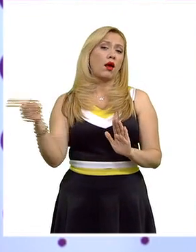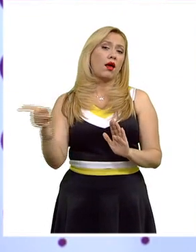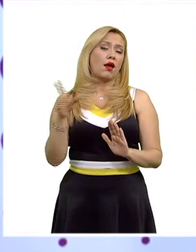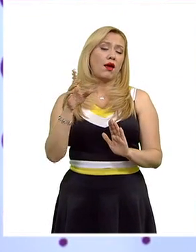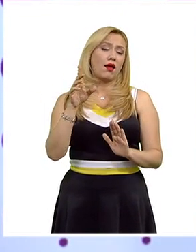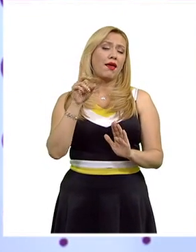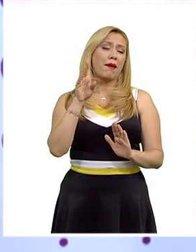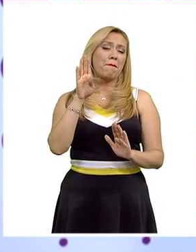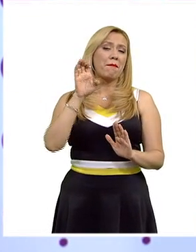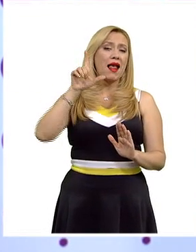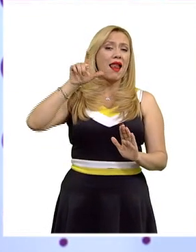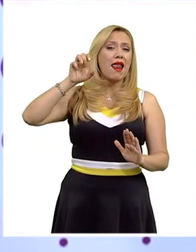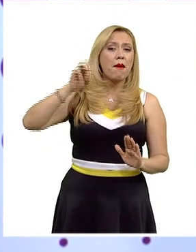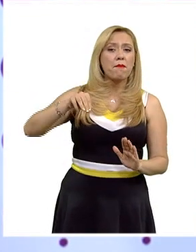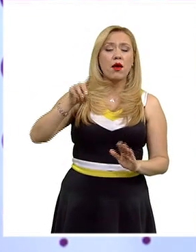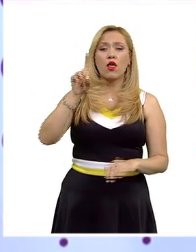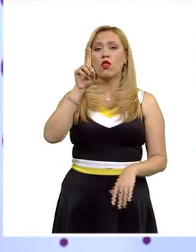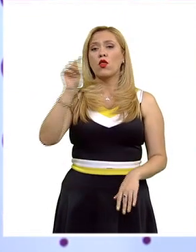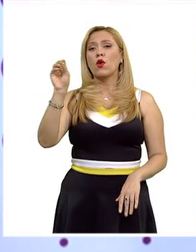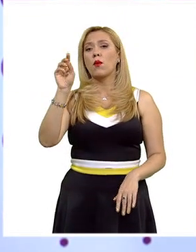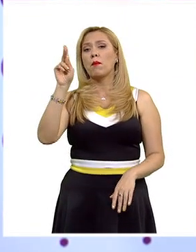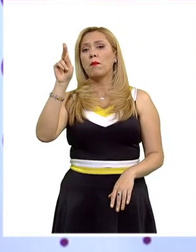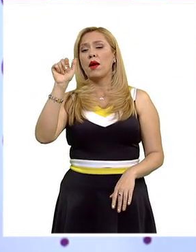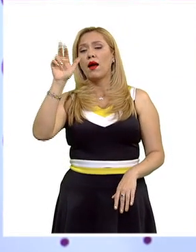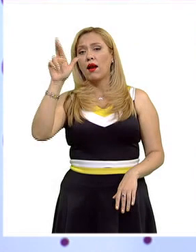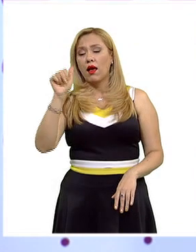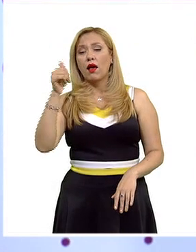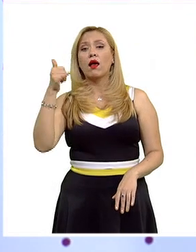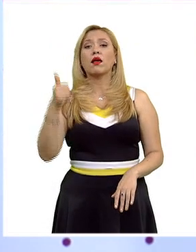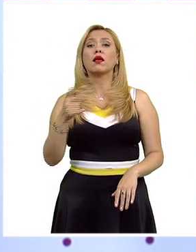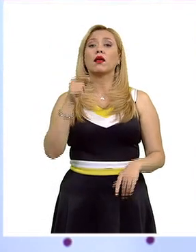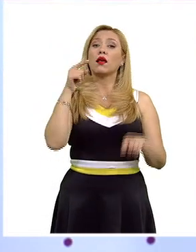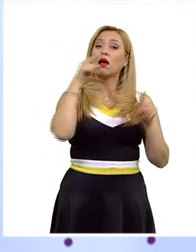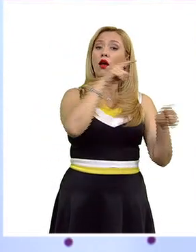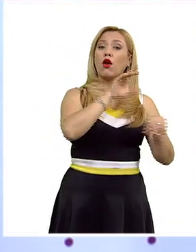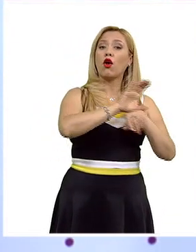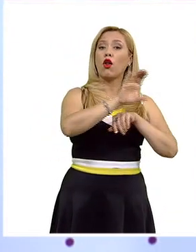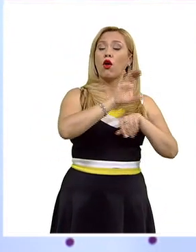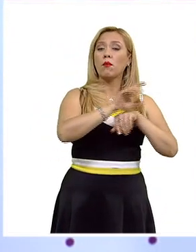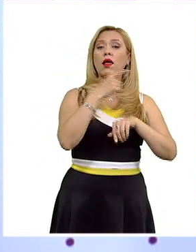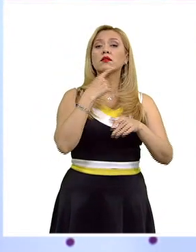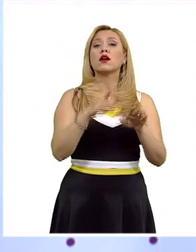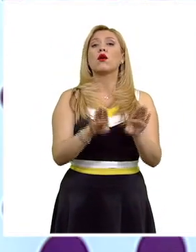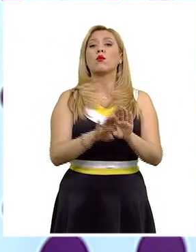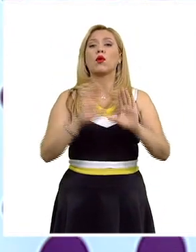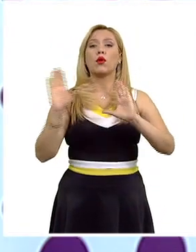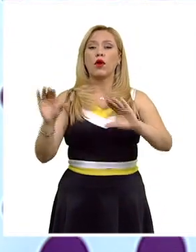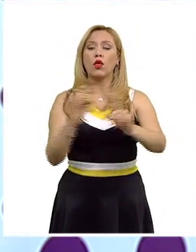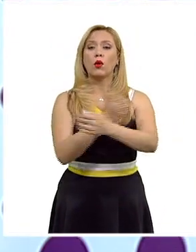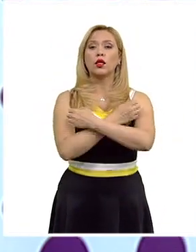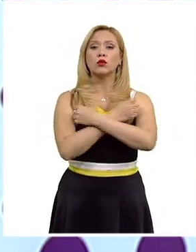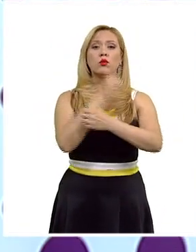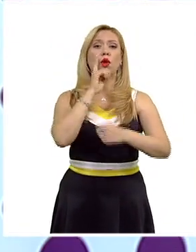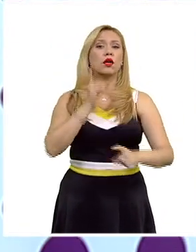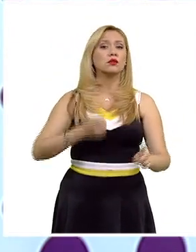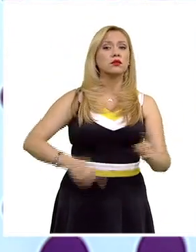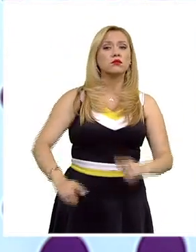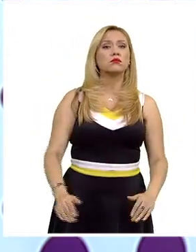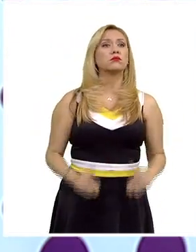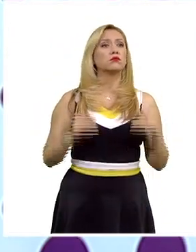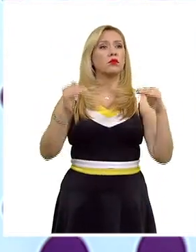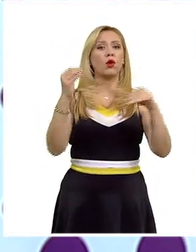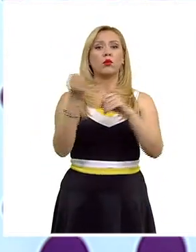también habla de la educación, de la violencia contra las mujeres y un ámbito que, bueno, ahí me compete por completo, que son los medios